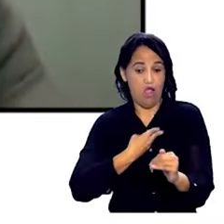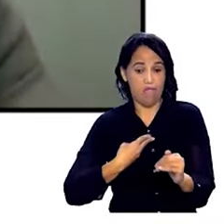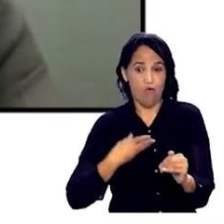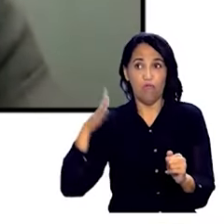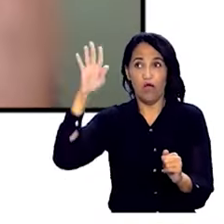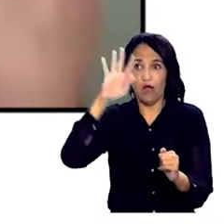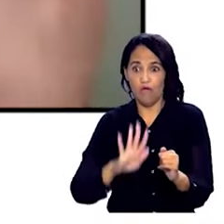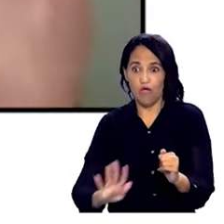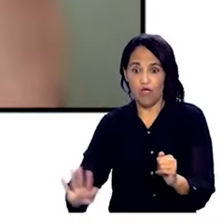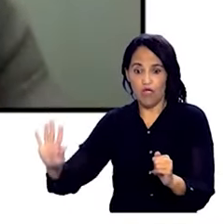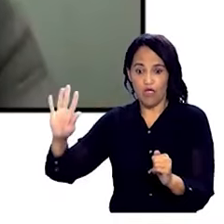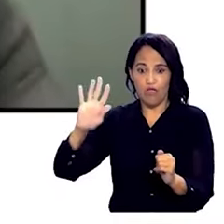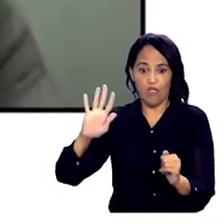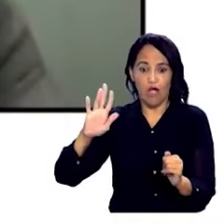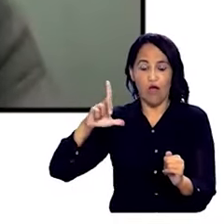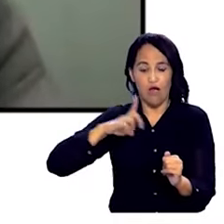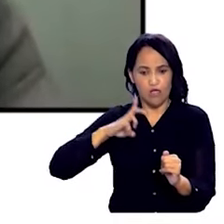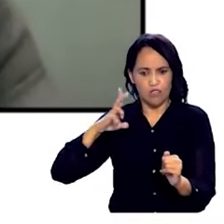respe